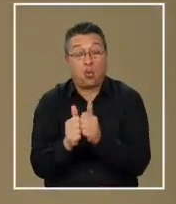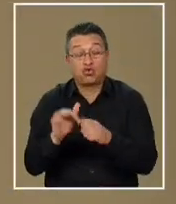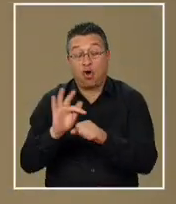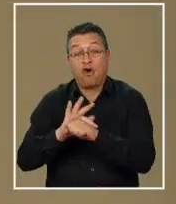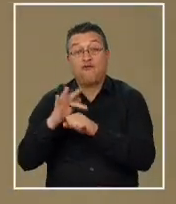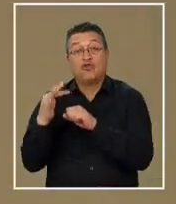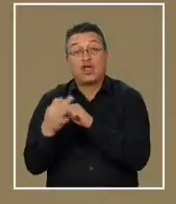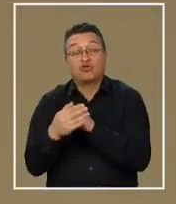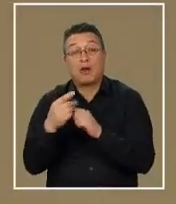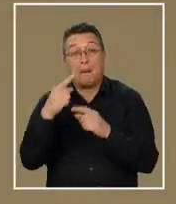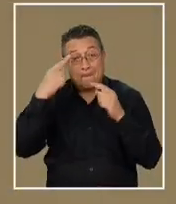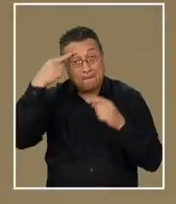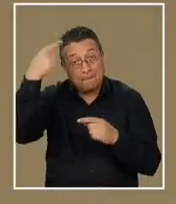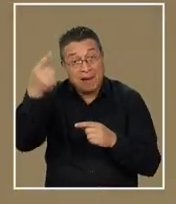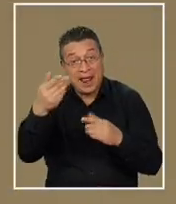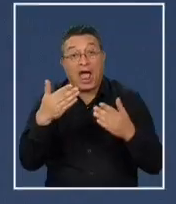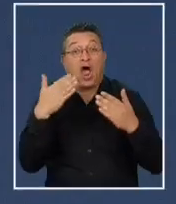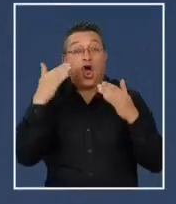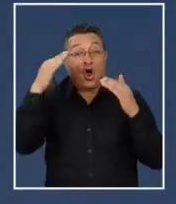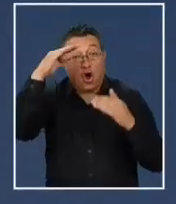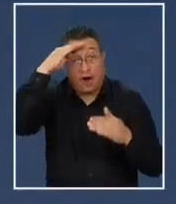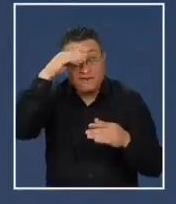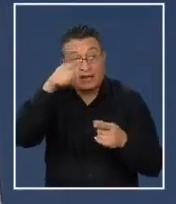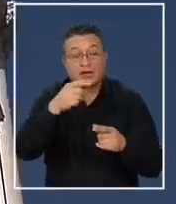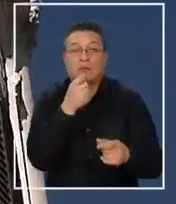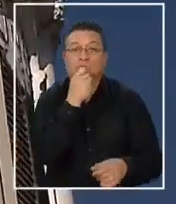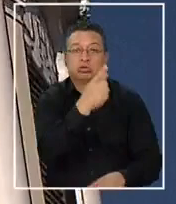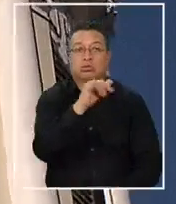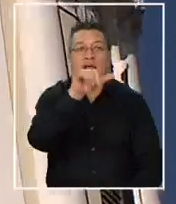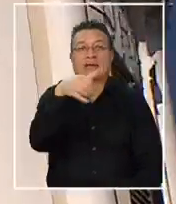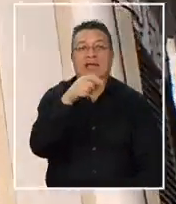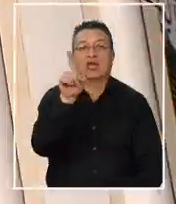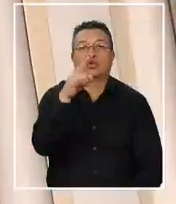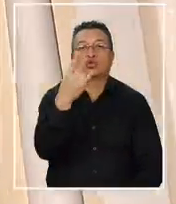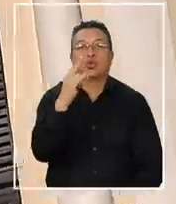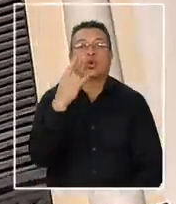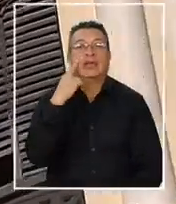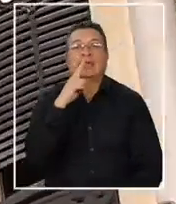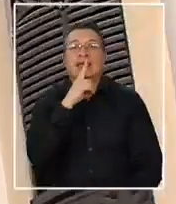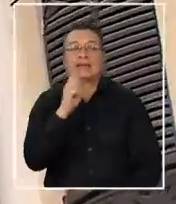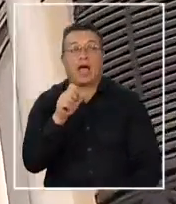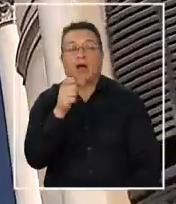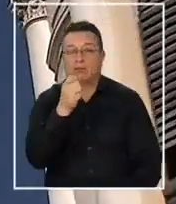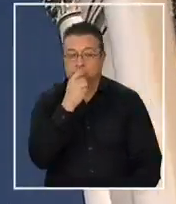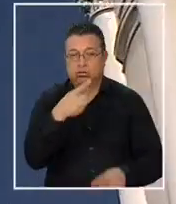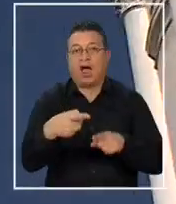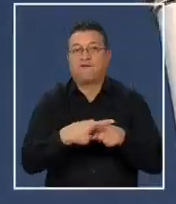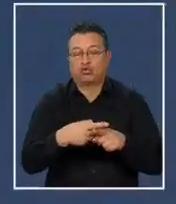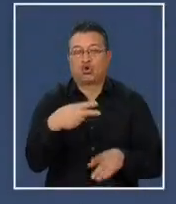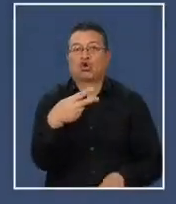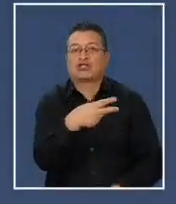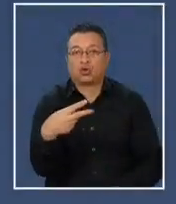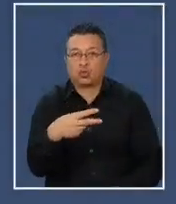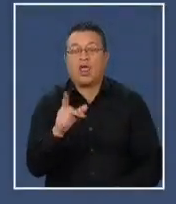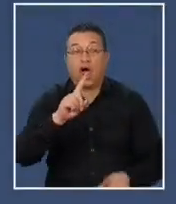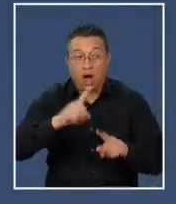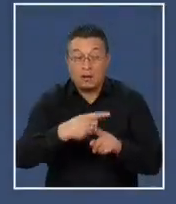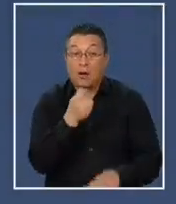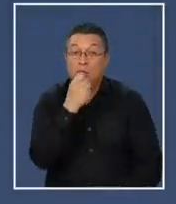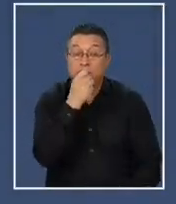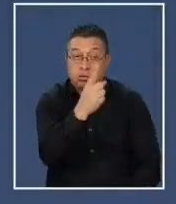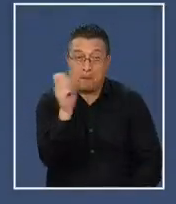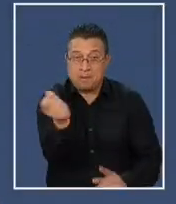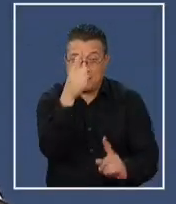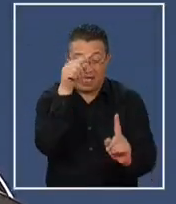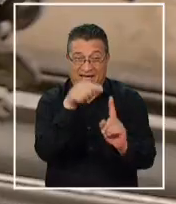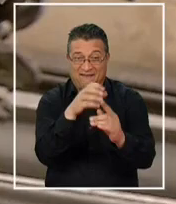la Confianza, demandó a los jesuitas por encubrimiento en causas de abusos sexuales, pero ahora presenta una nueva acción judicial que acusa por primera vez